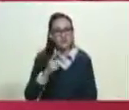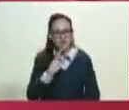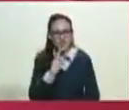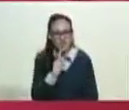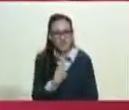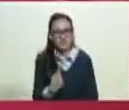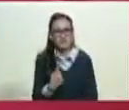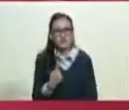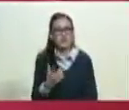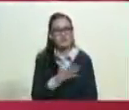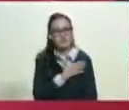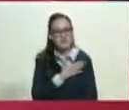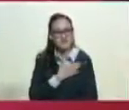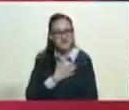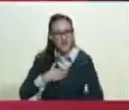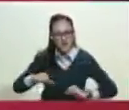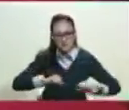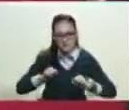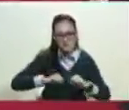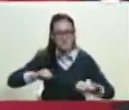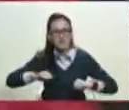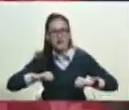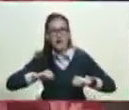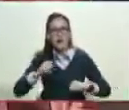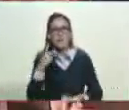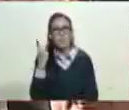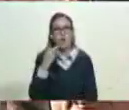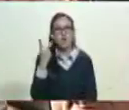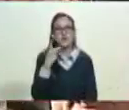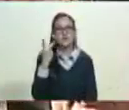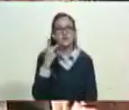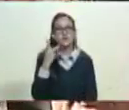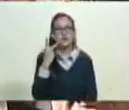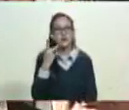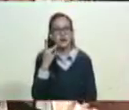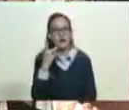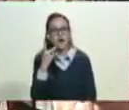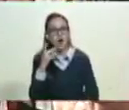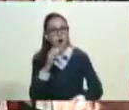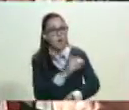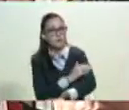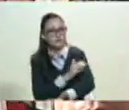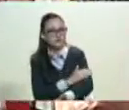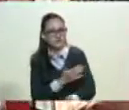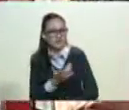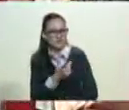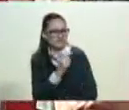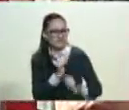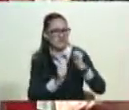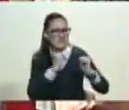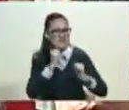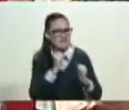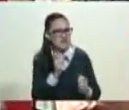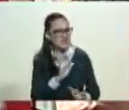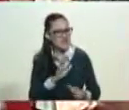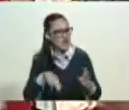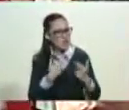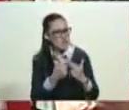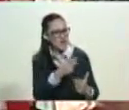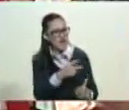dijo: queremos acción política, oposición criminal, desiste ya de la